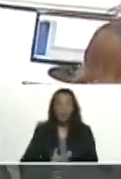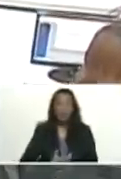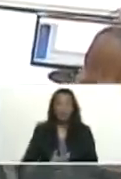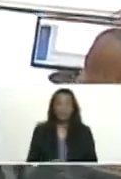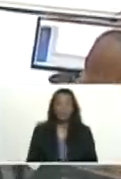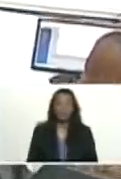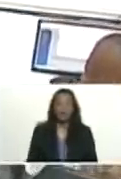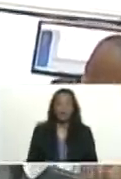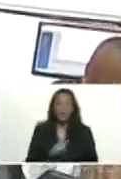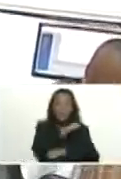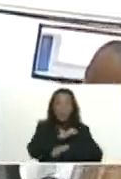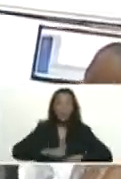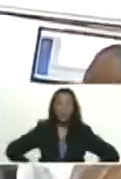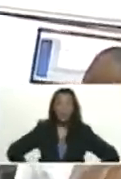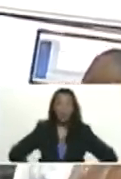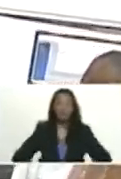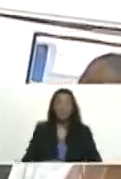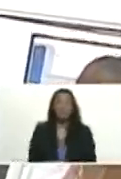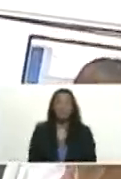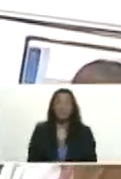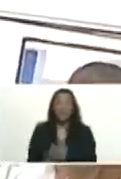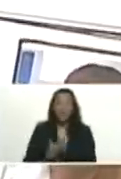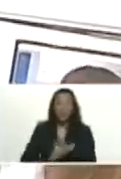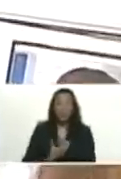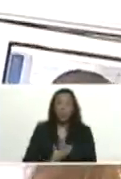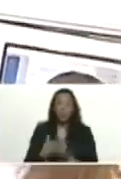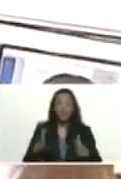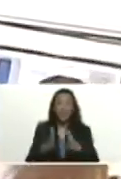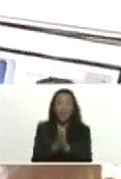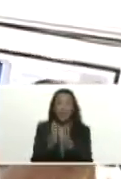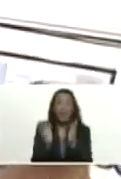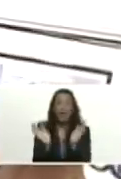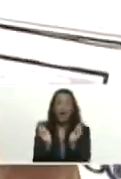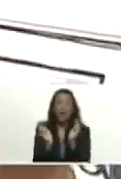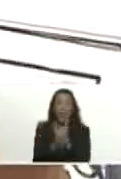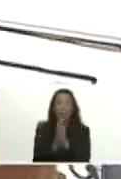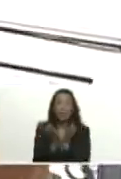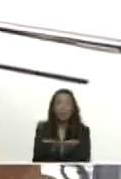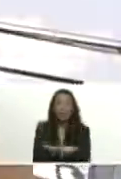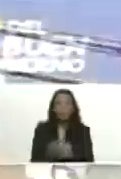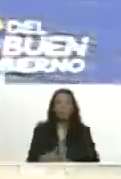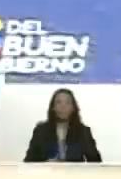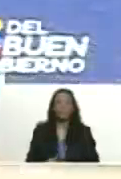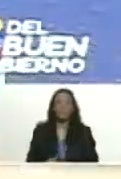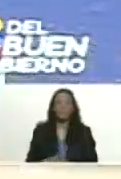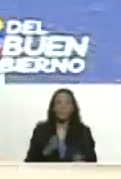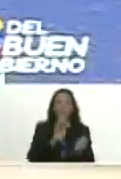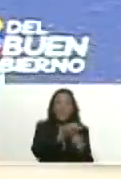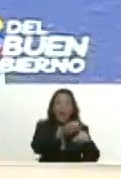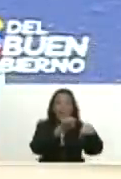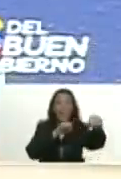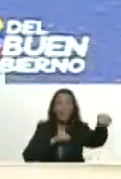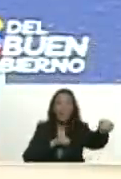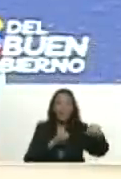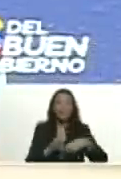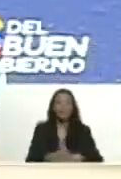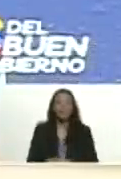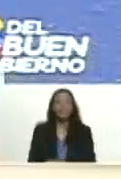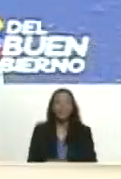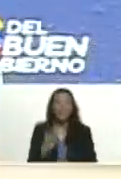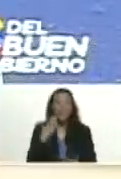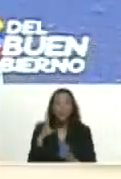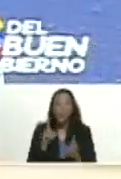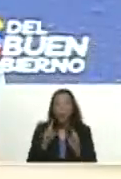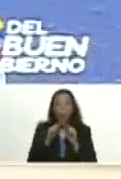Guanare, el alcalde de Cumaná, el alcalde de San Cristóbal, para que ustedes vean